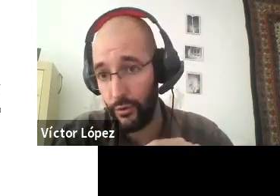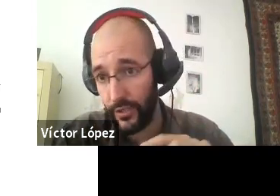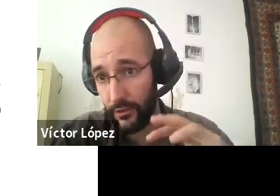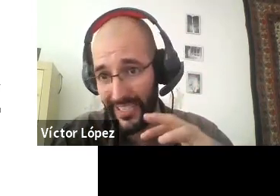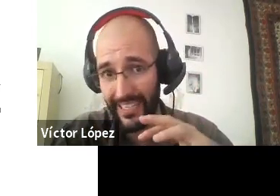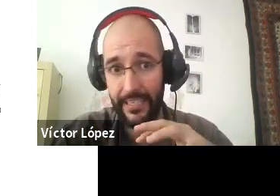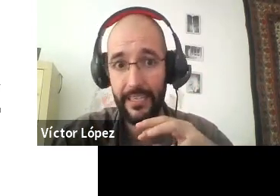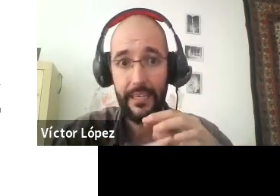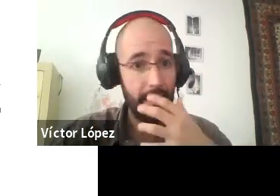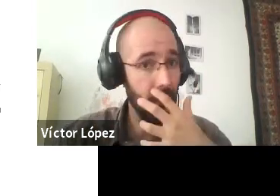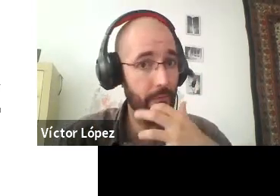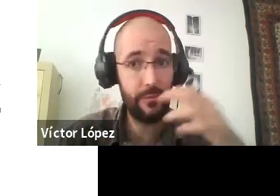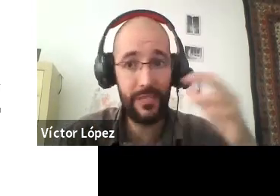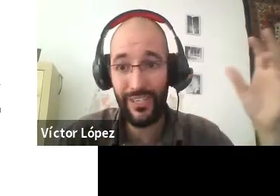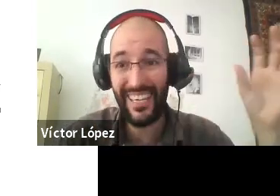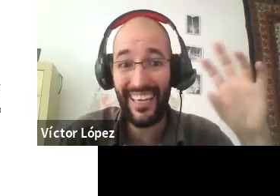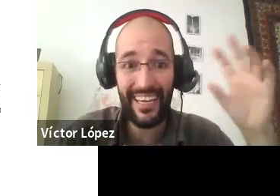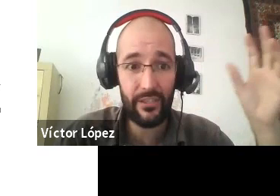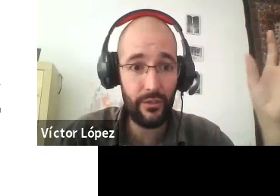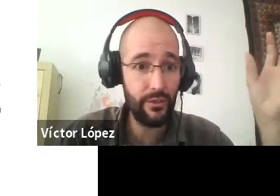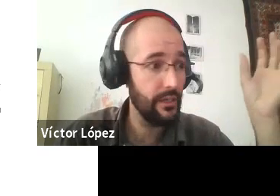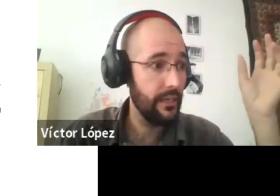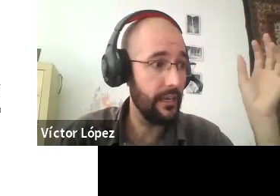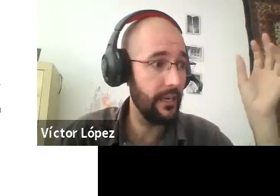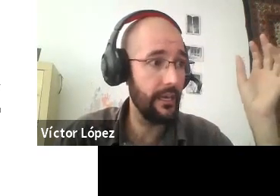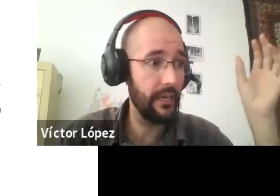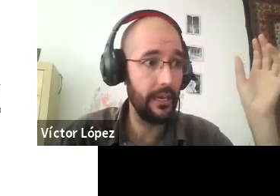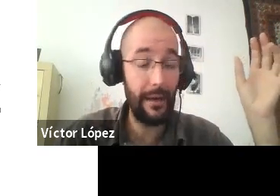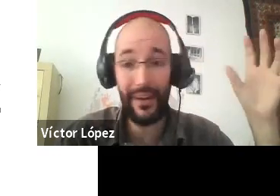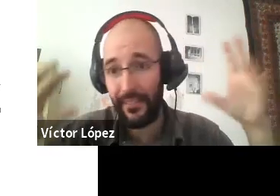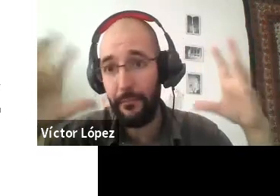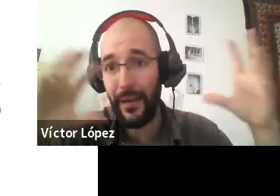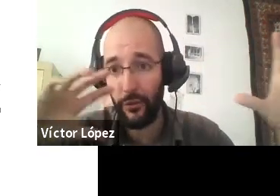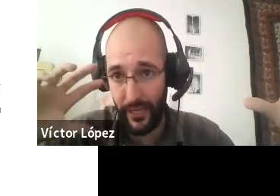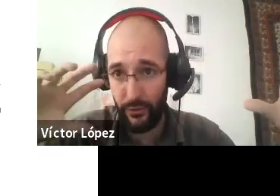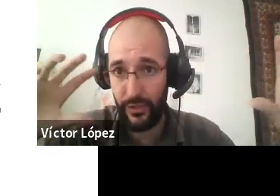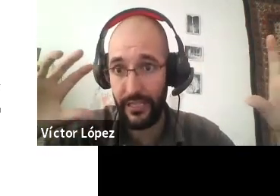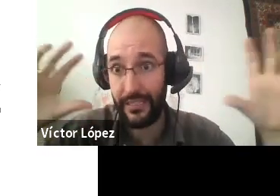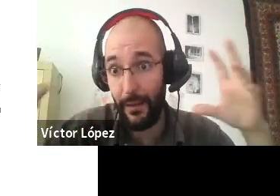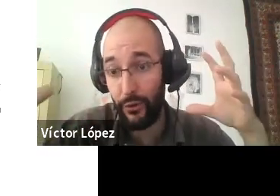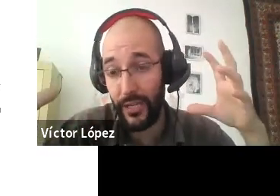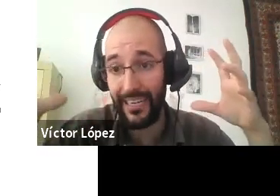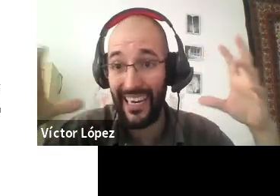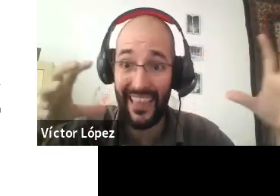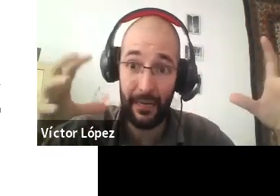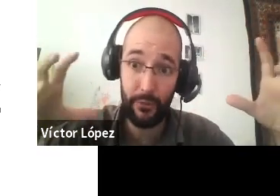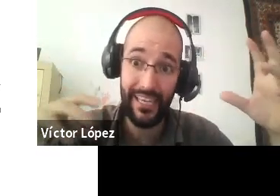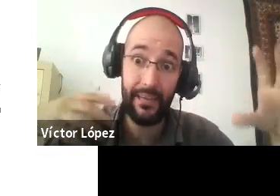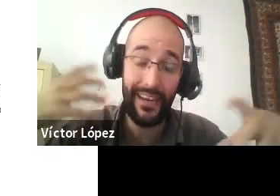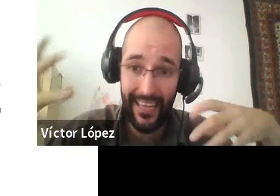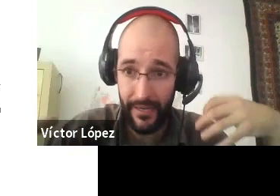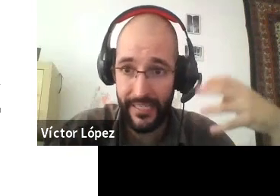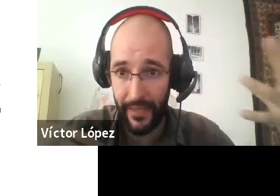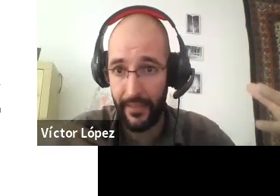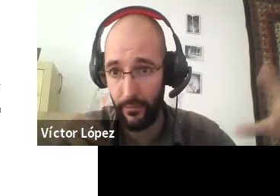datos y conclusiones argumentadas. Y lo que hemos visto es en qué casos aparecen más o menos y vamos a analizar pues, de